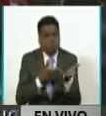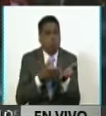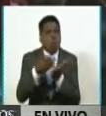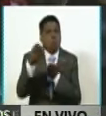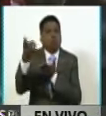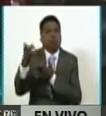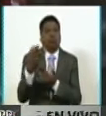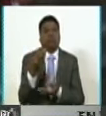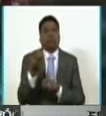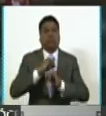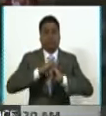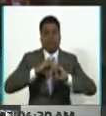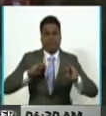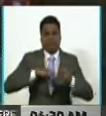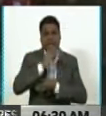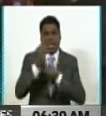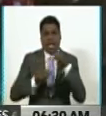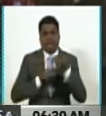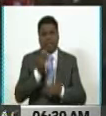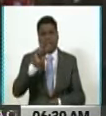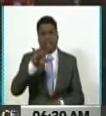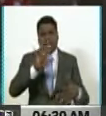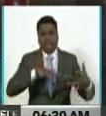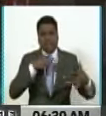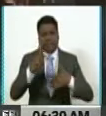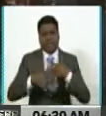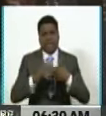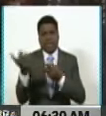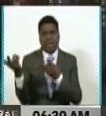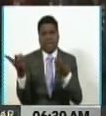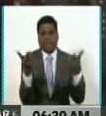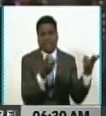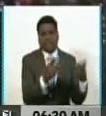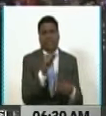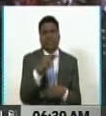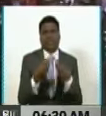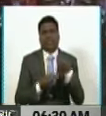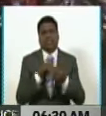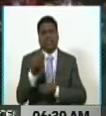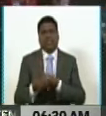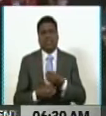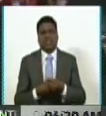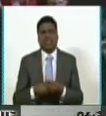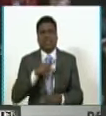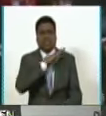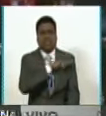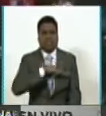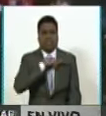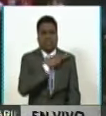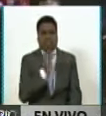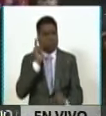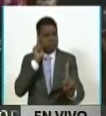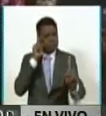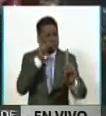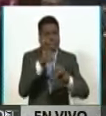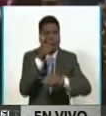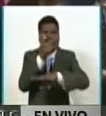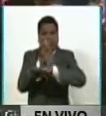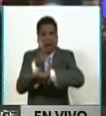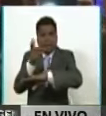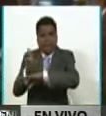manera concluir este evento. Y desde allí la invitación que hacía el ministro Padrino López directamente a los próceres, donde está